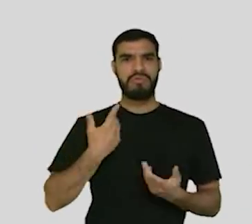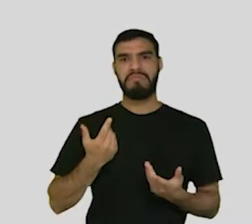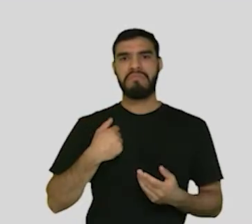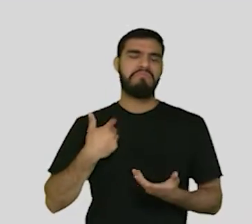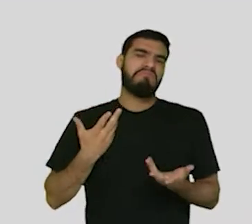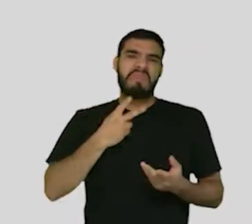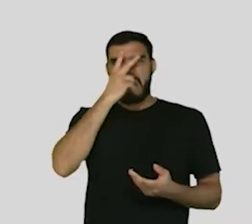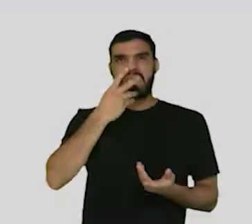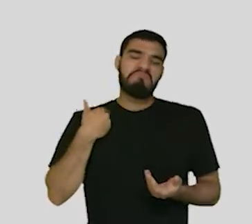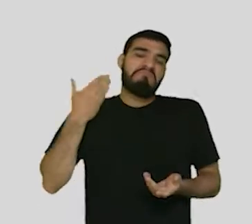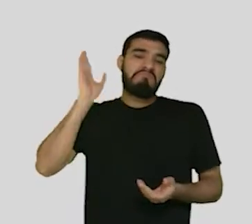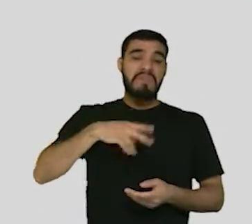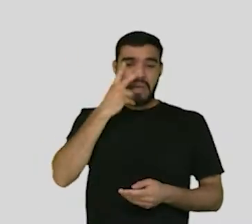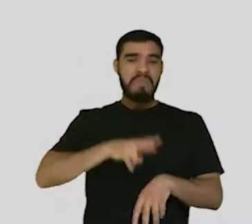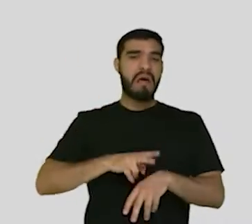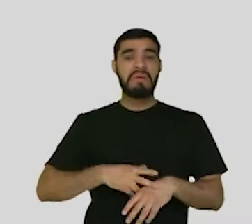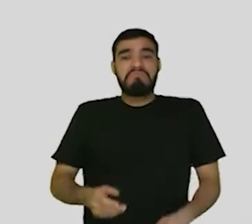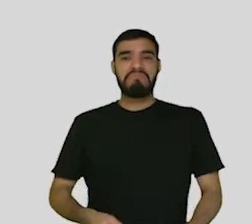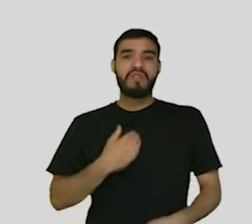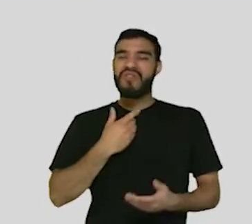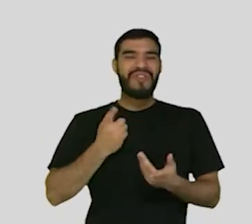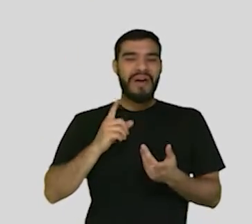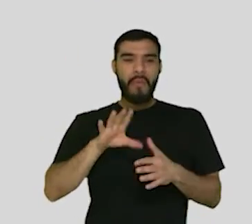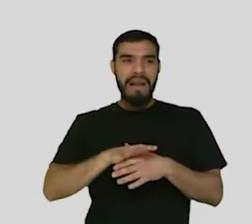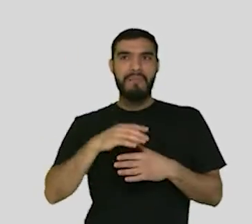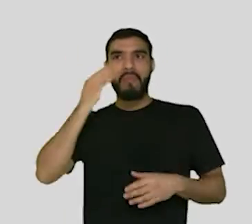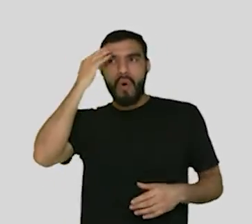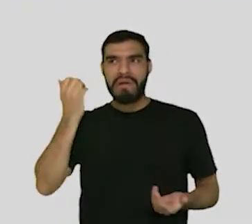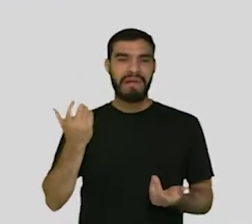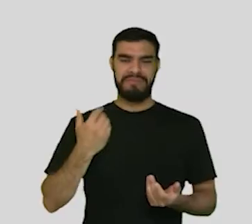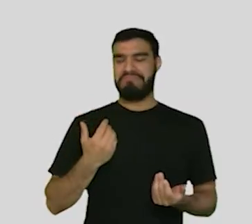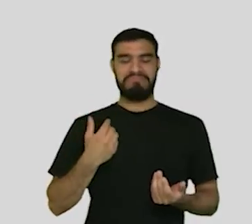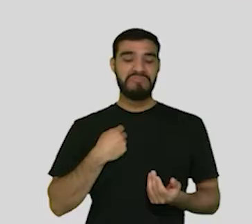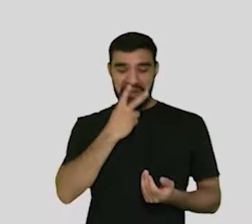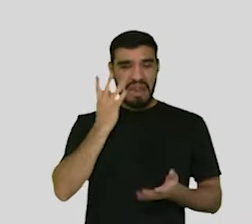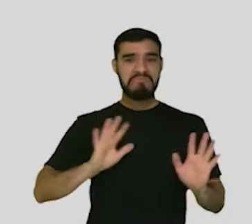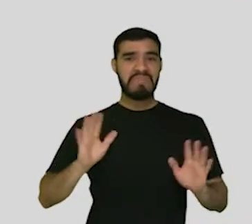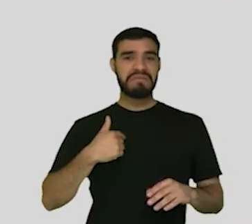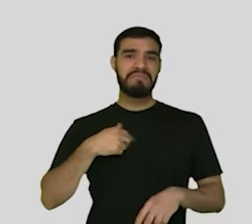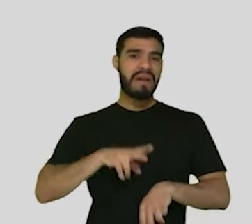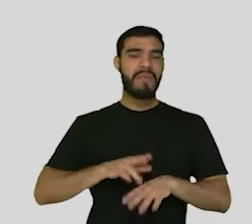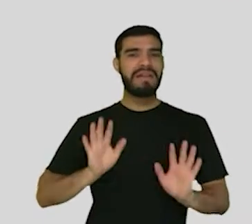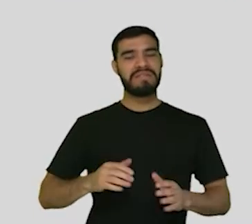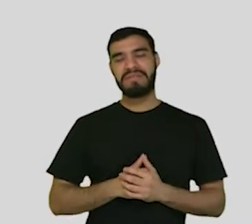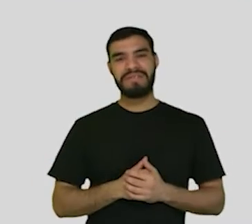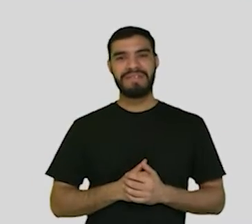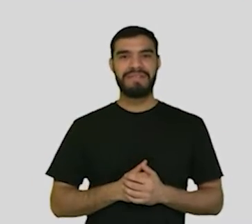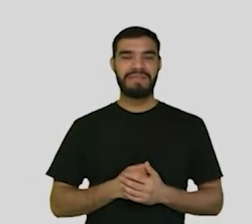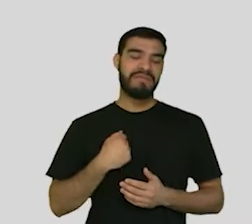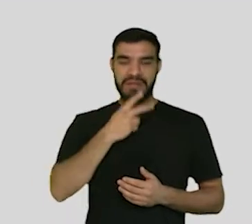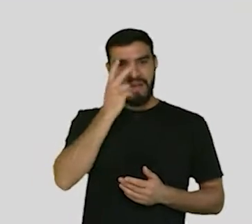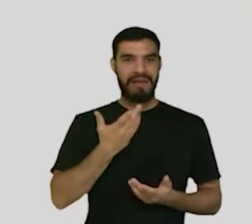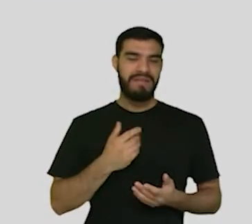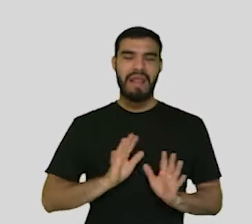cosente paraguaya, ramo. Paraguay, siéntese. No me pregunten tanto. No, quiero, sí, quiero ser paraguaya. Quería ser